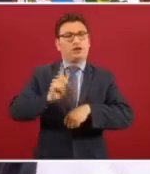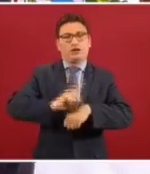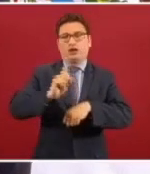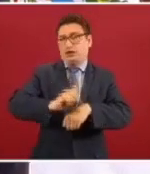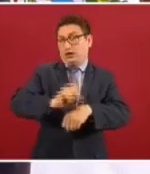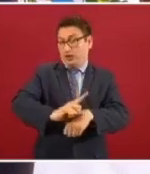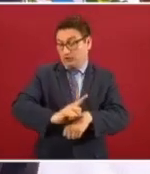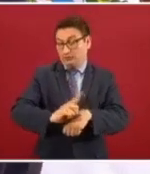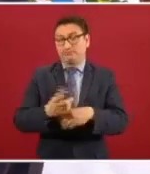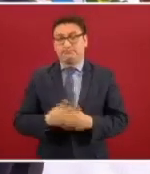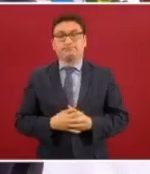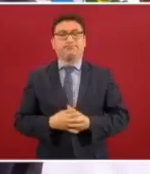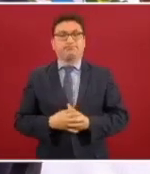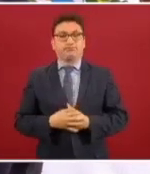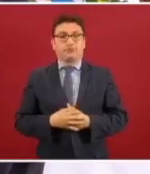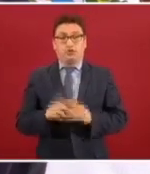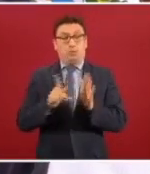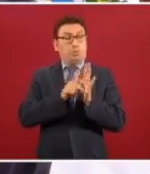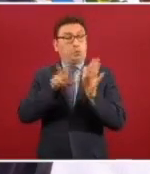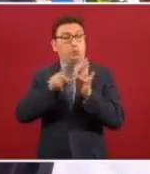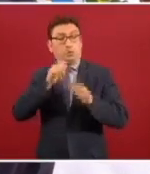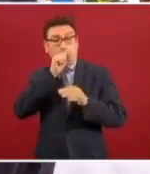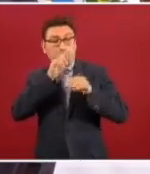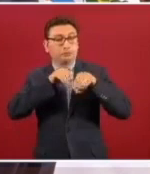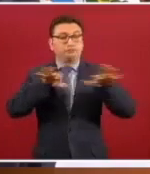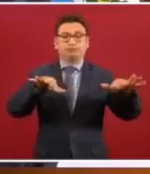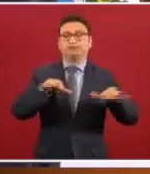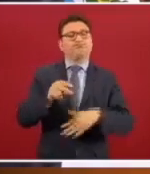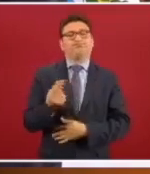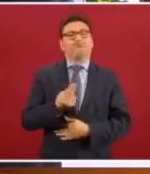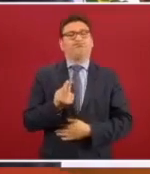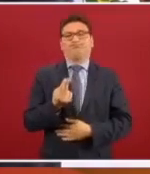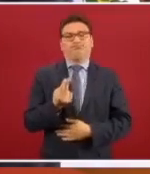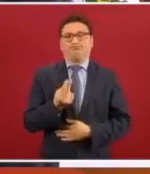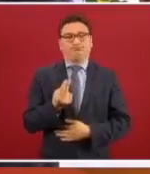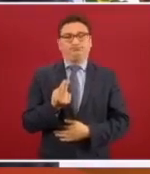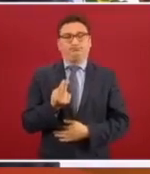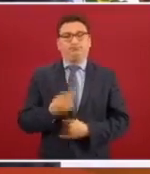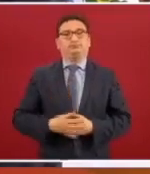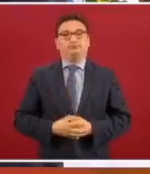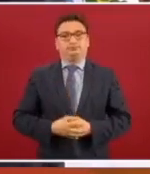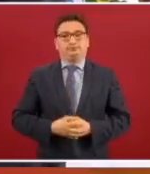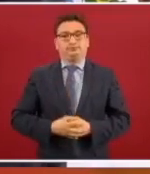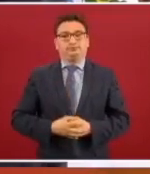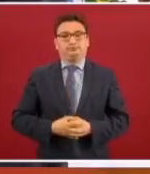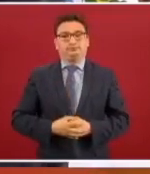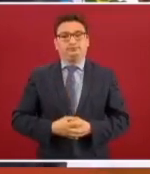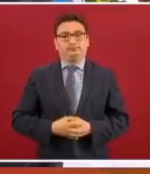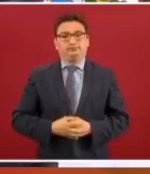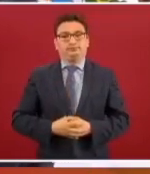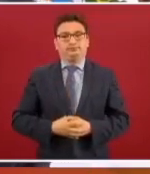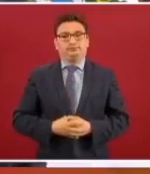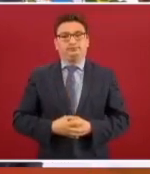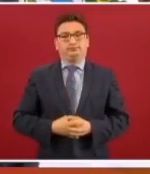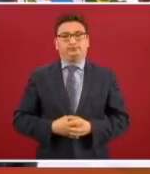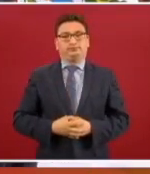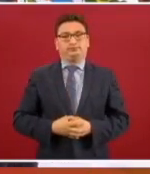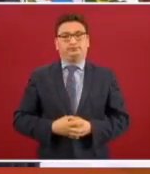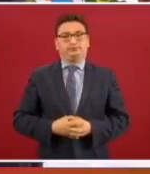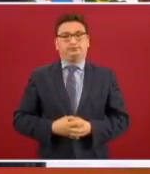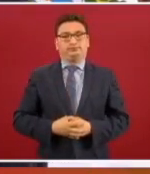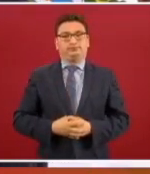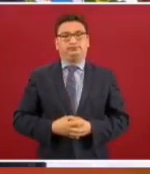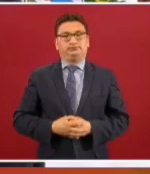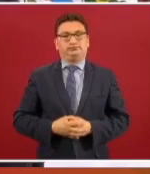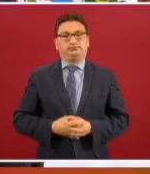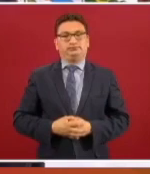necesita hacer propaganda. Confía además en la inteligencia y la